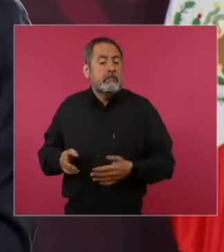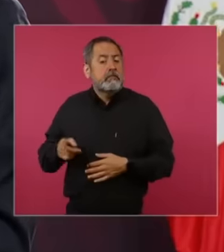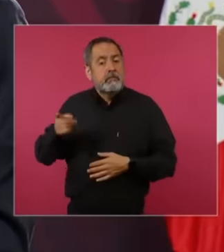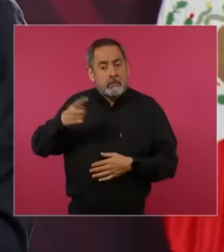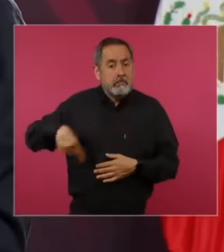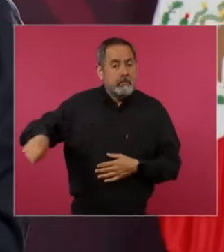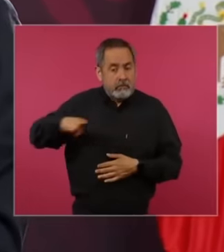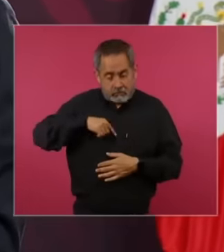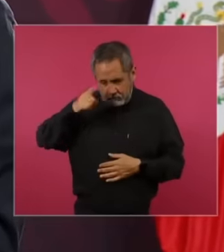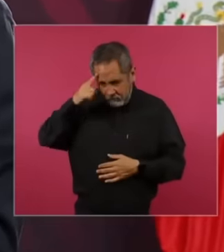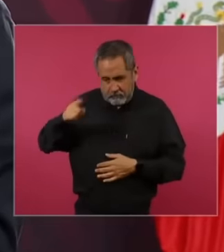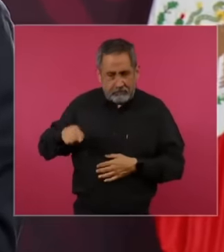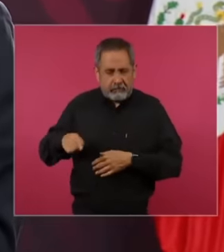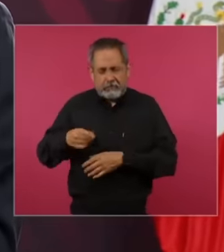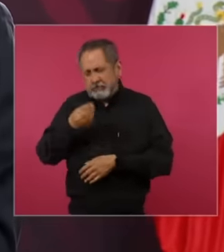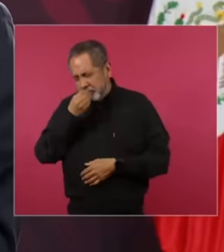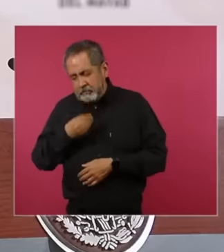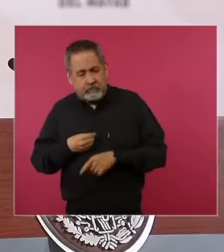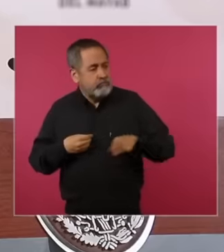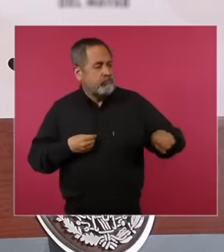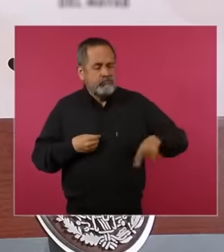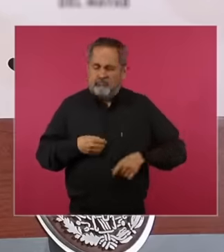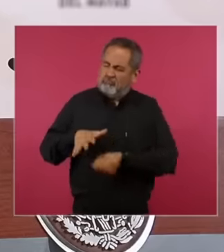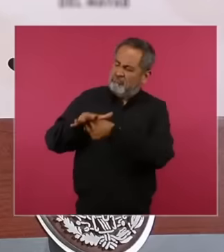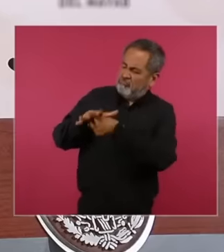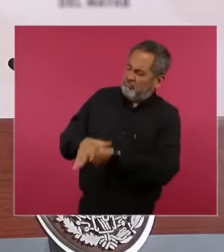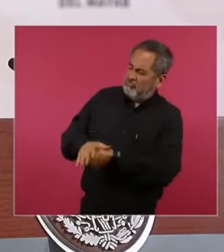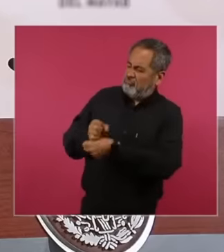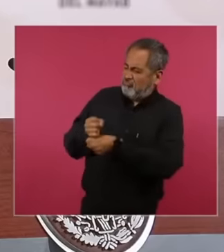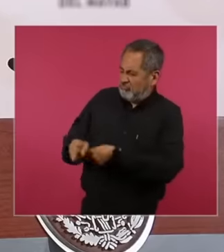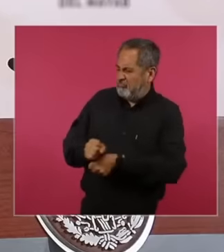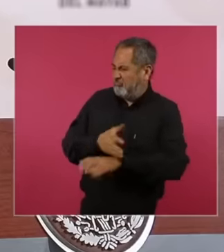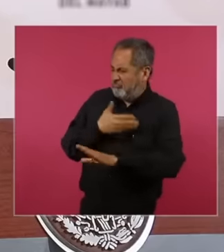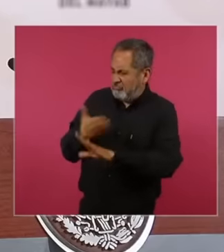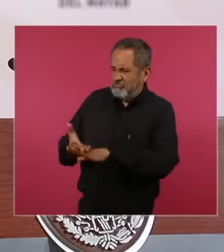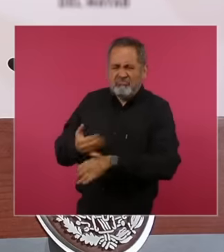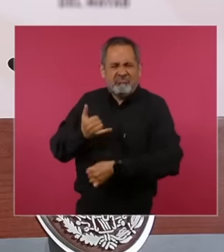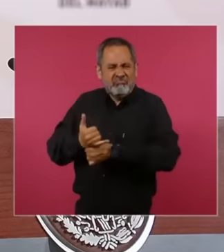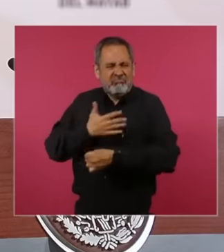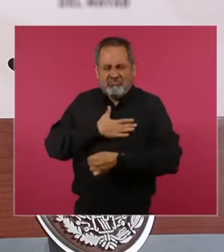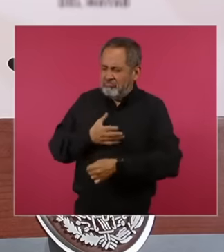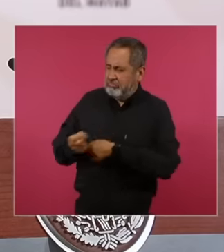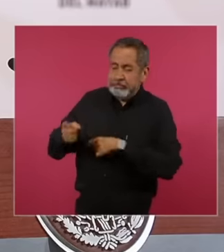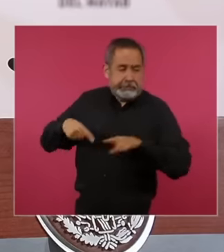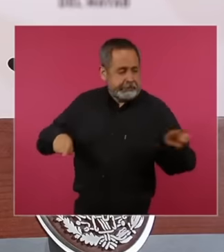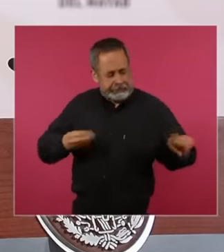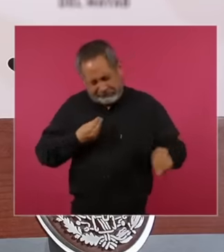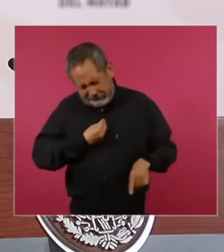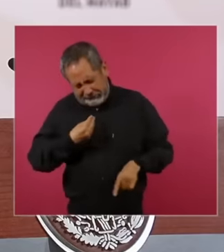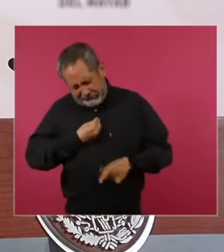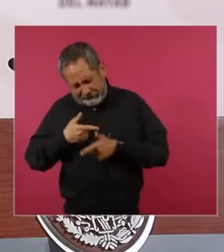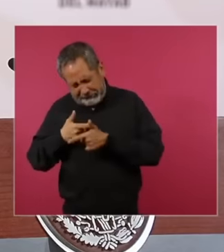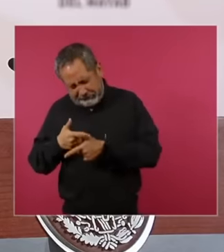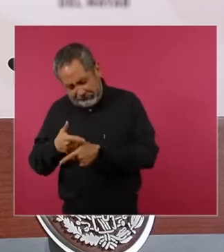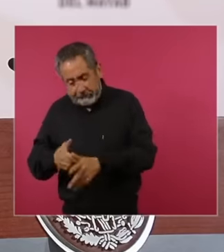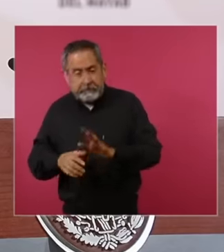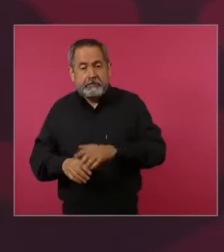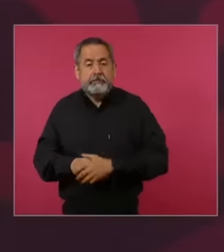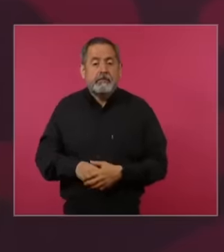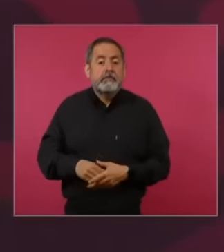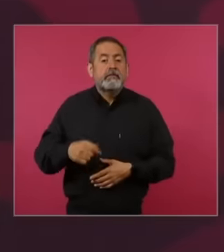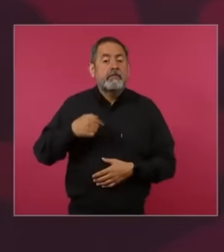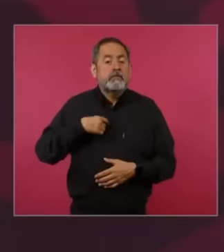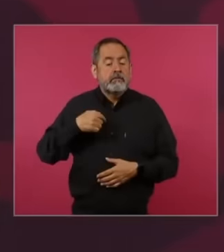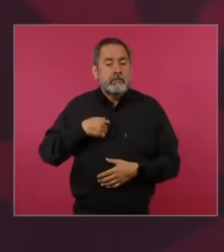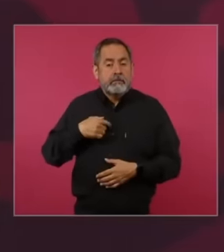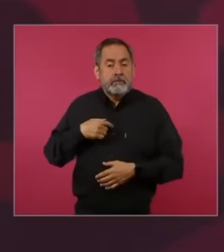enfrentó el autoritarismo, la antidemocracia, las injusticias. Cuando invité